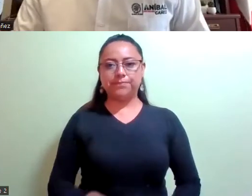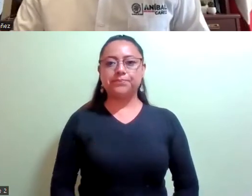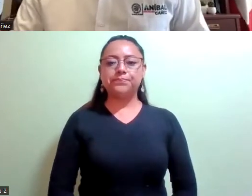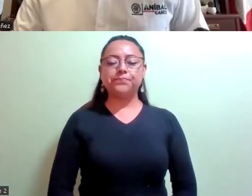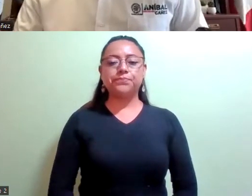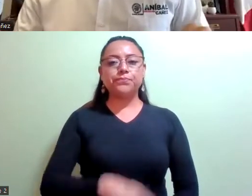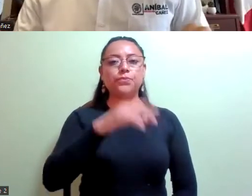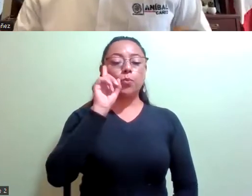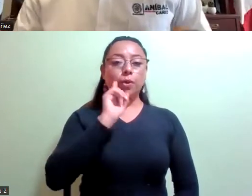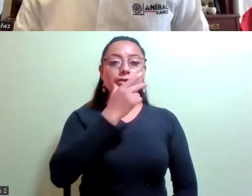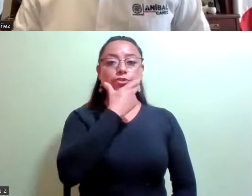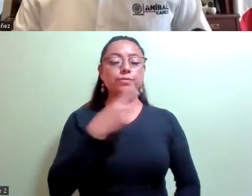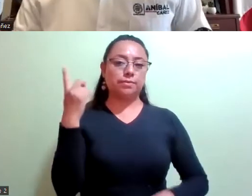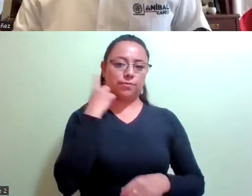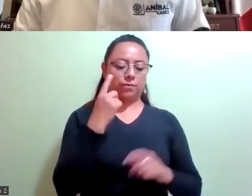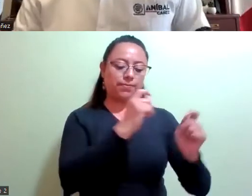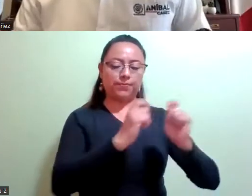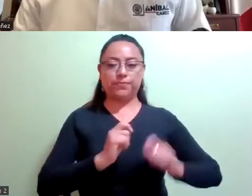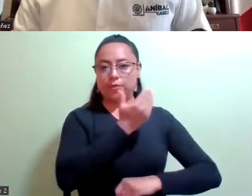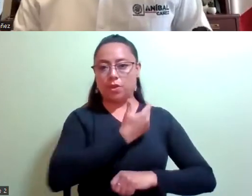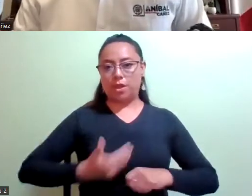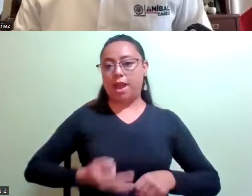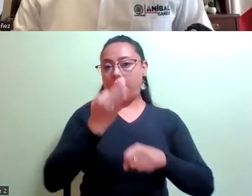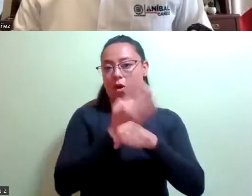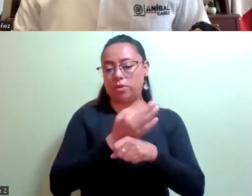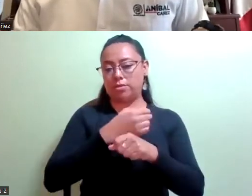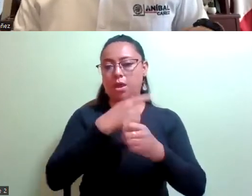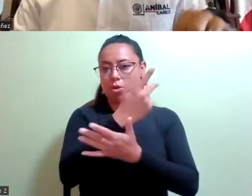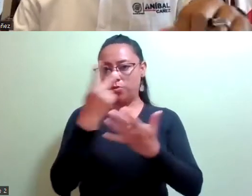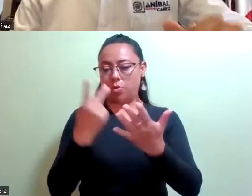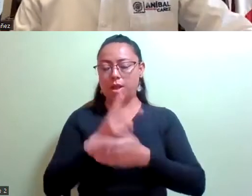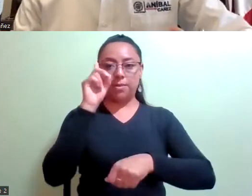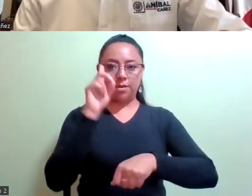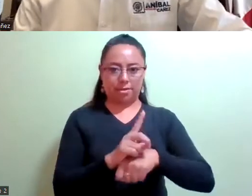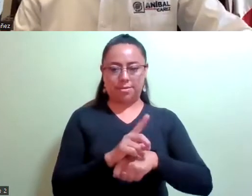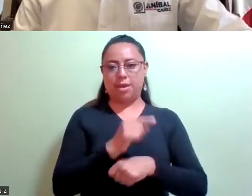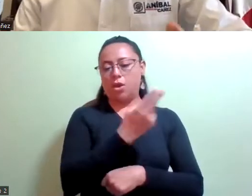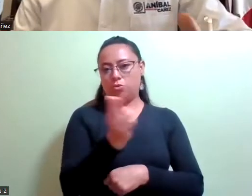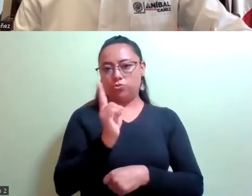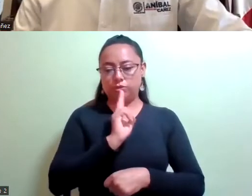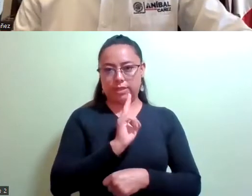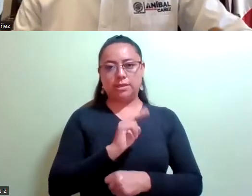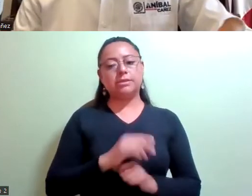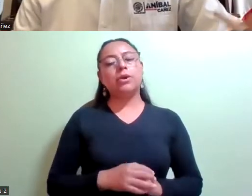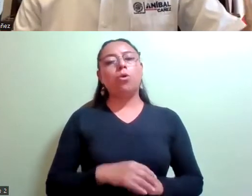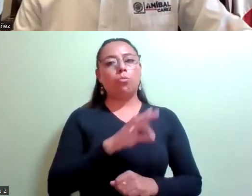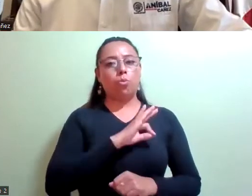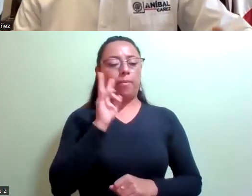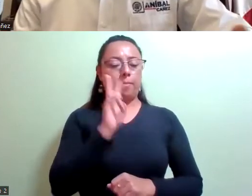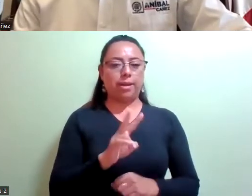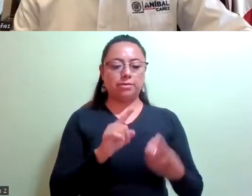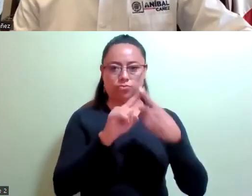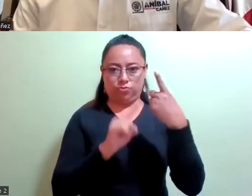Diputadas y diputados, por instrucciones de la presidencia, el orden del día que se somete a su consideración es el siguiente. 1. Lista